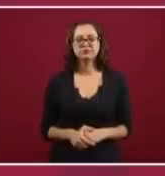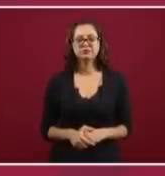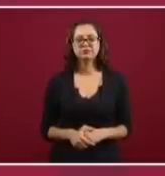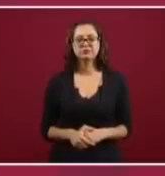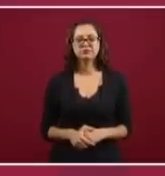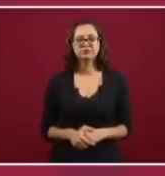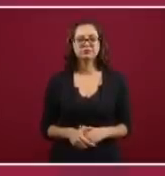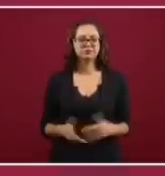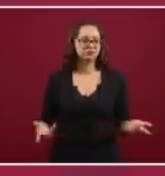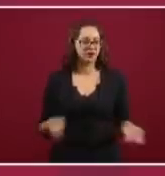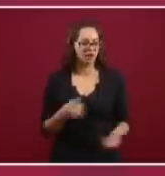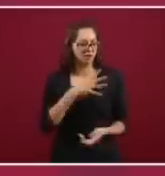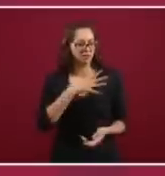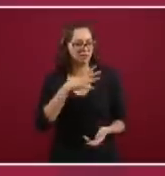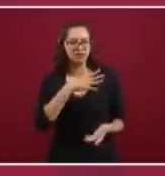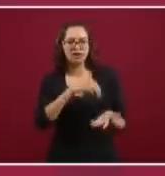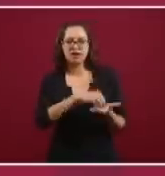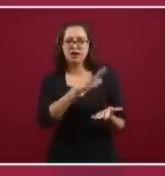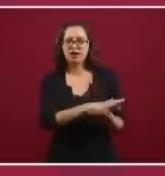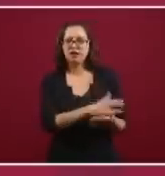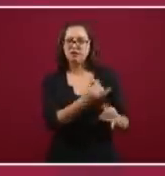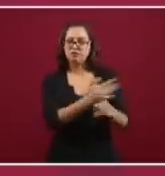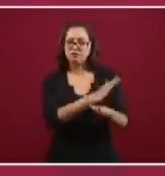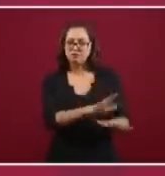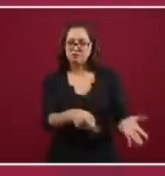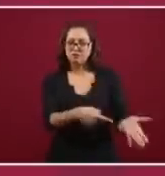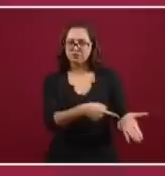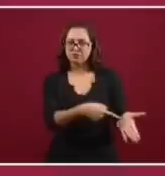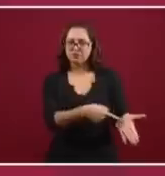Y ahí están los datos.